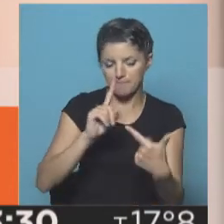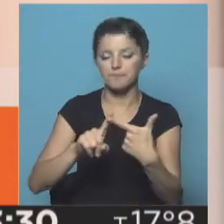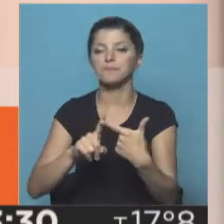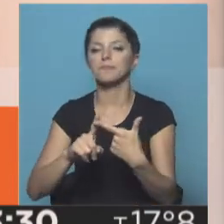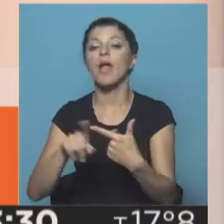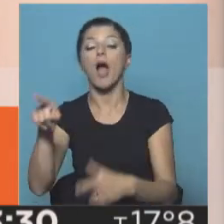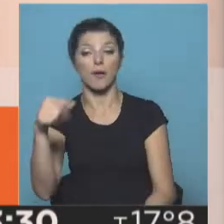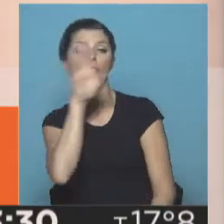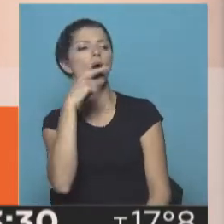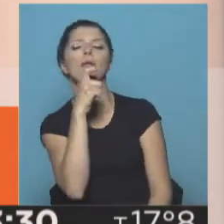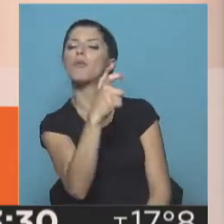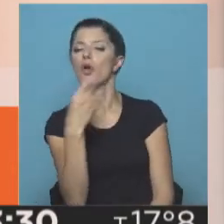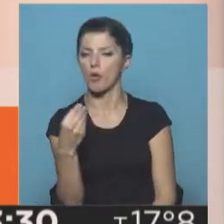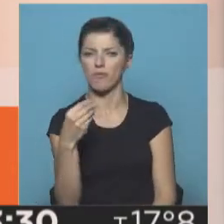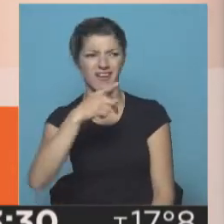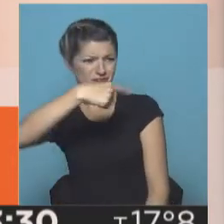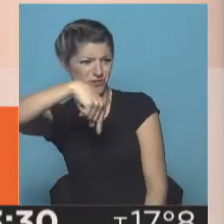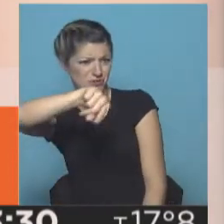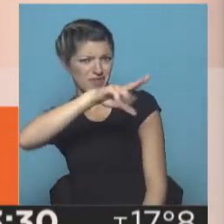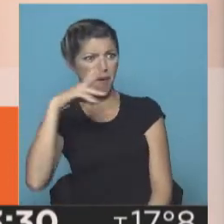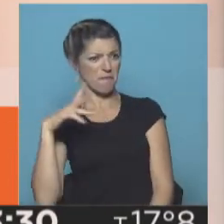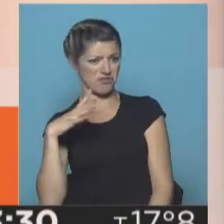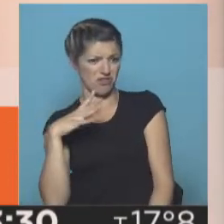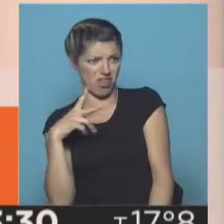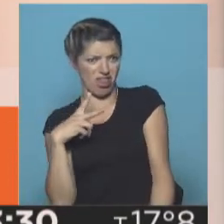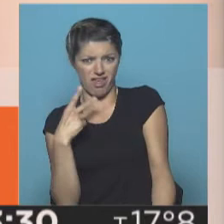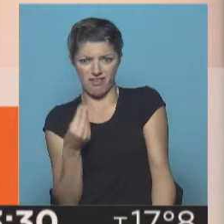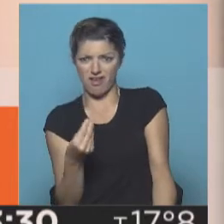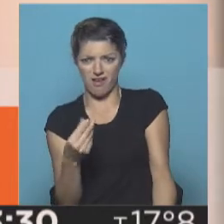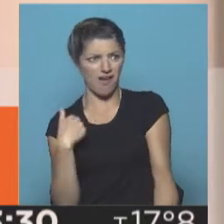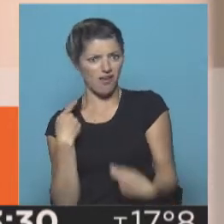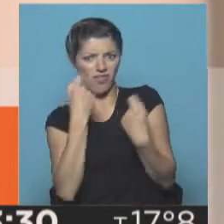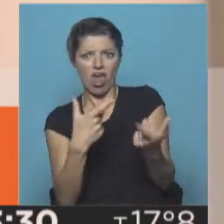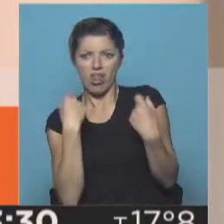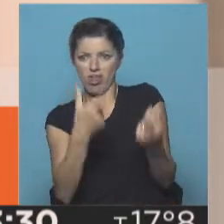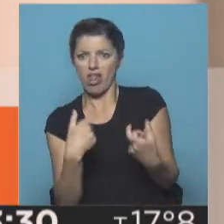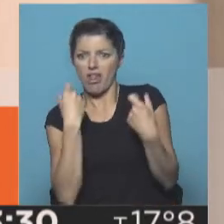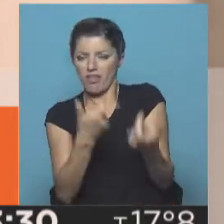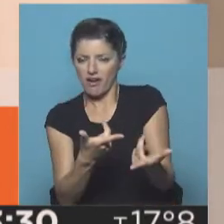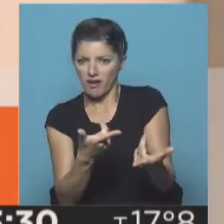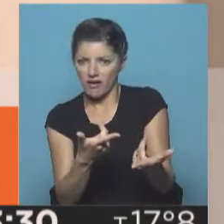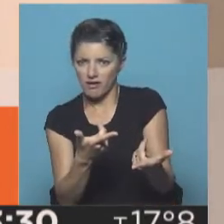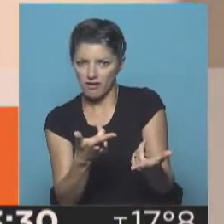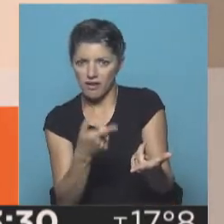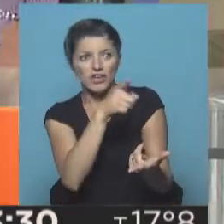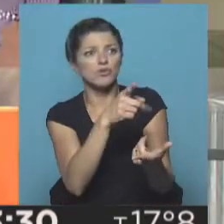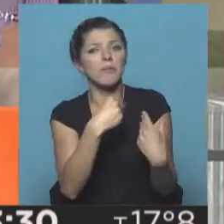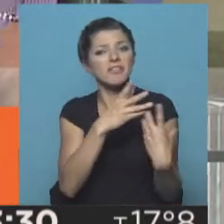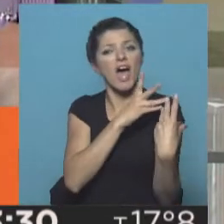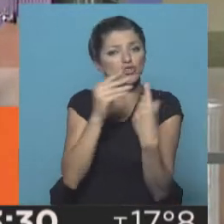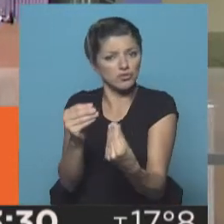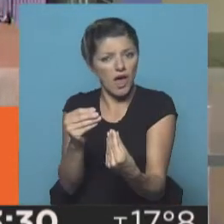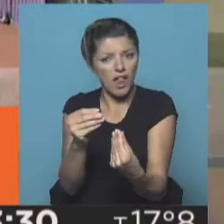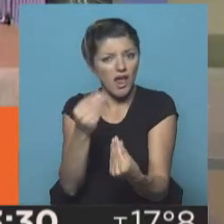de Hillary Clinton fue, ¿y ustedes como millonarios qué hicieron? Si le dimos todo y en vez de ayudar a recuperar